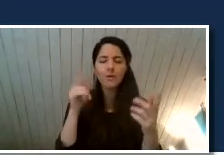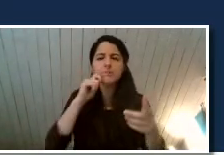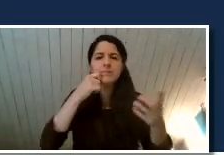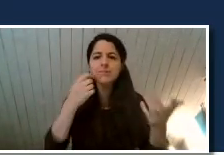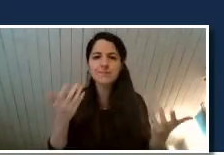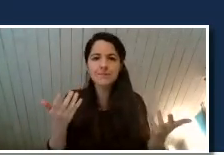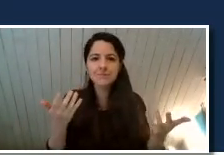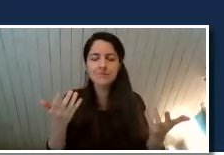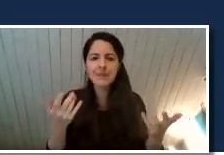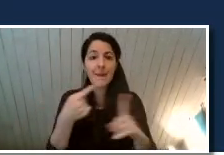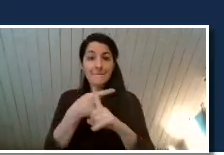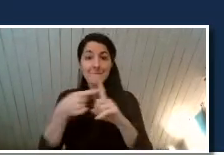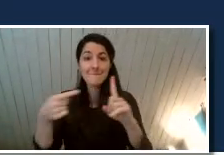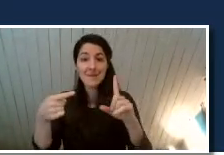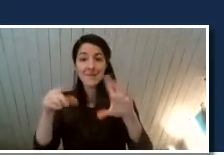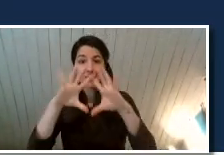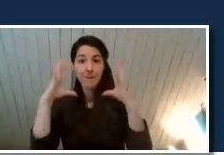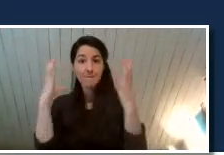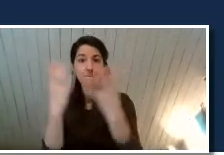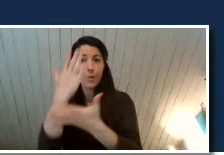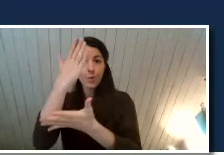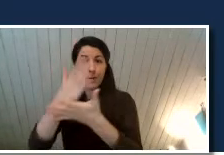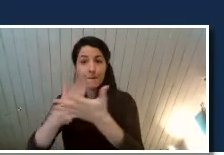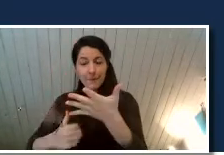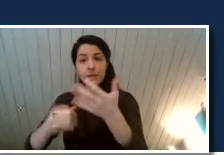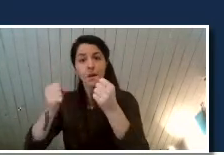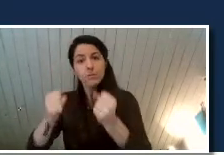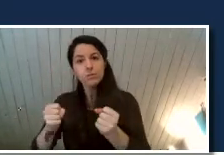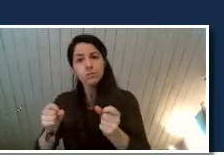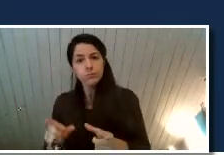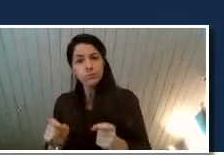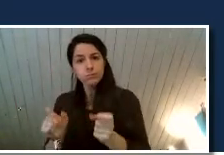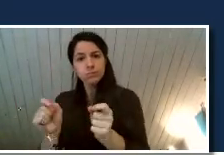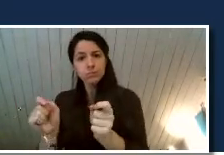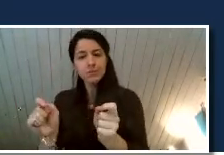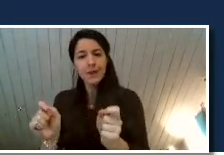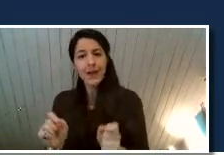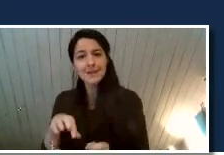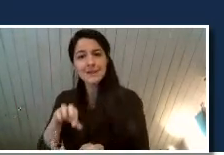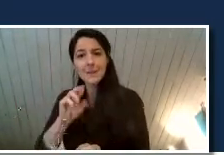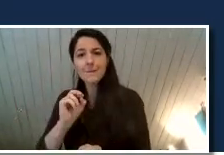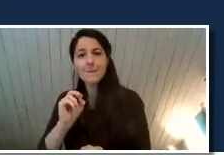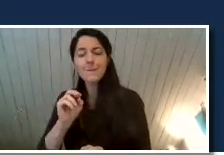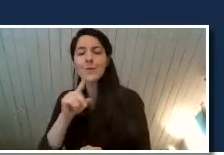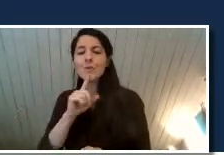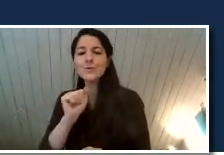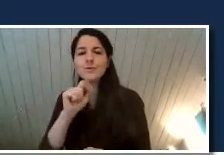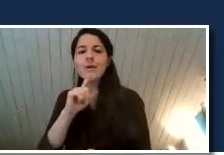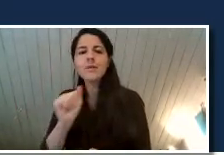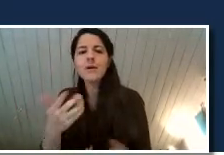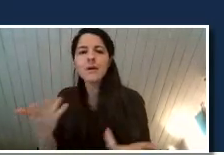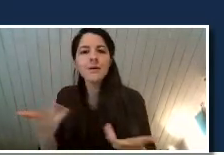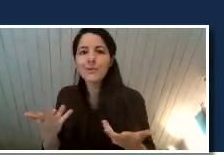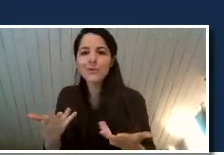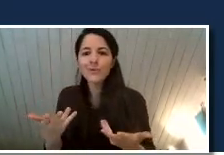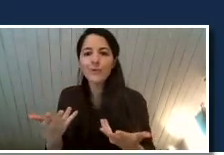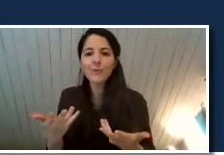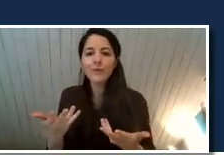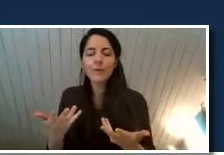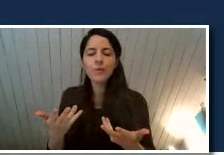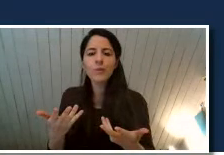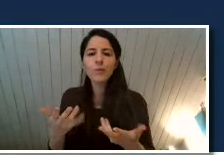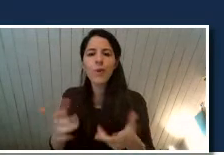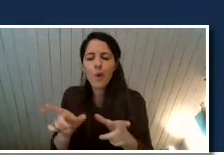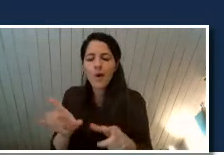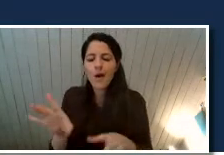la población puede presentar cáncer de próstata. ¿Cómo podemos encontrar este cáncer de manera